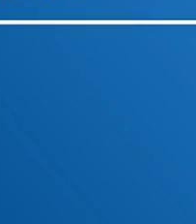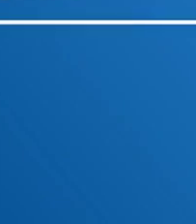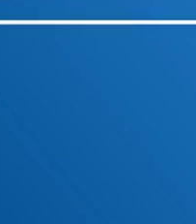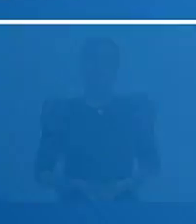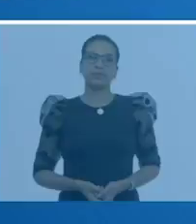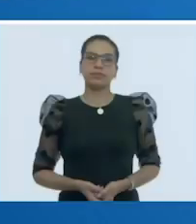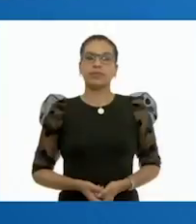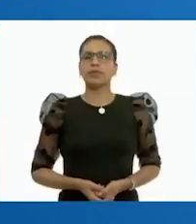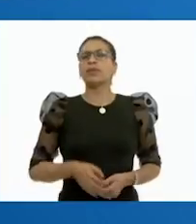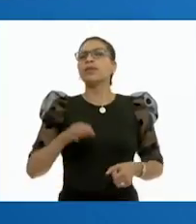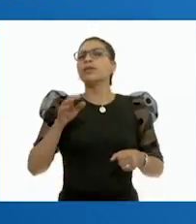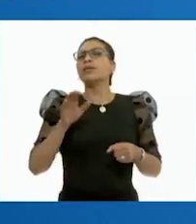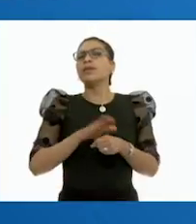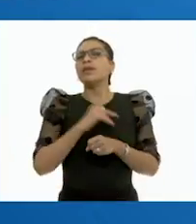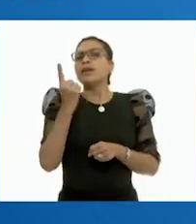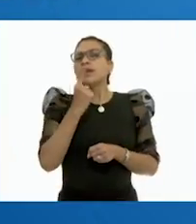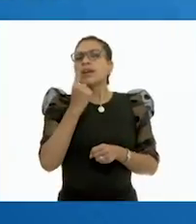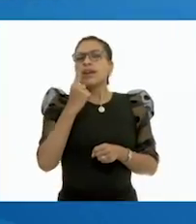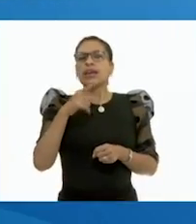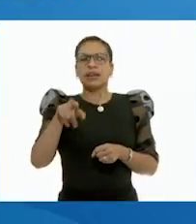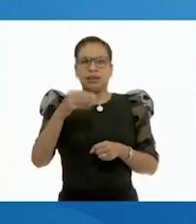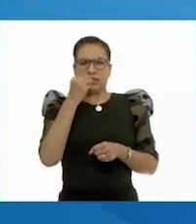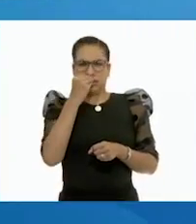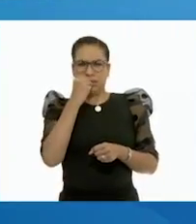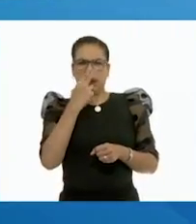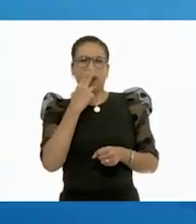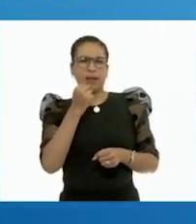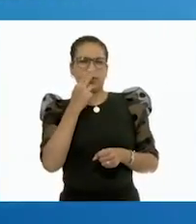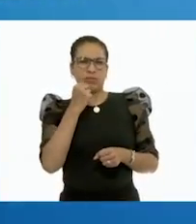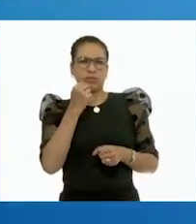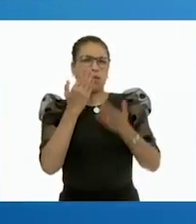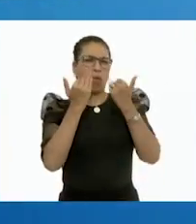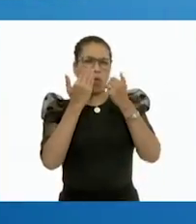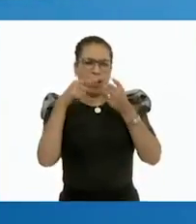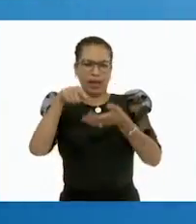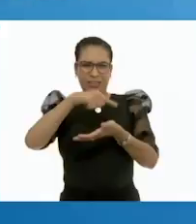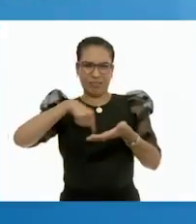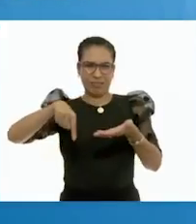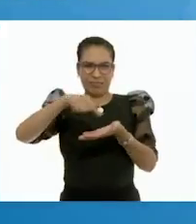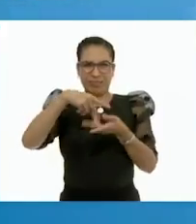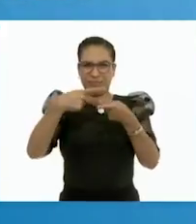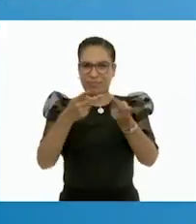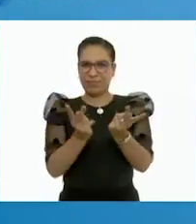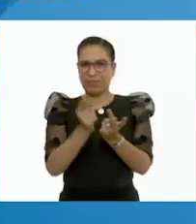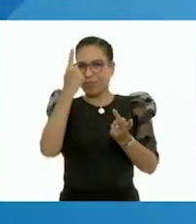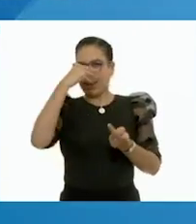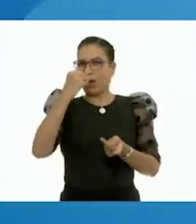¿Por qué razón los azúcares no se encuentran en el plato del bien comer?